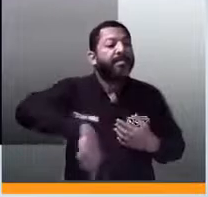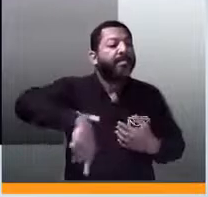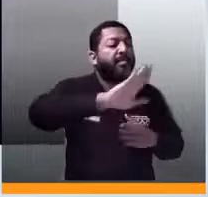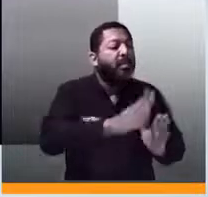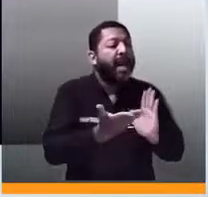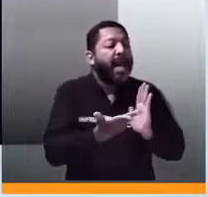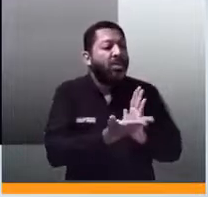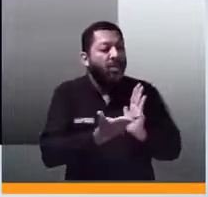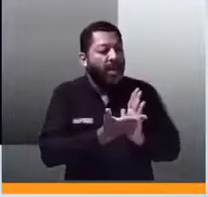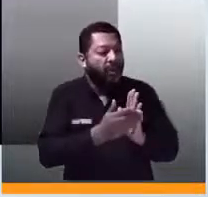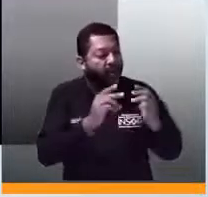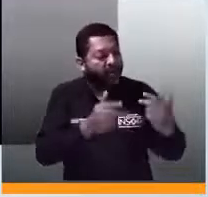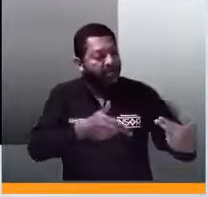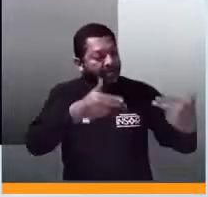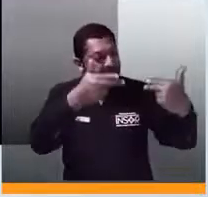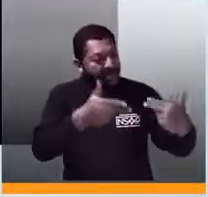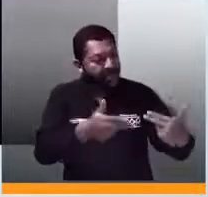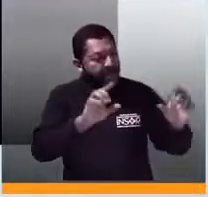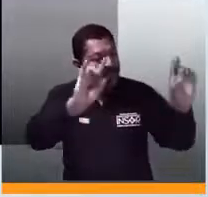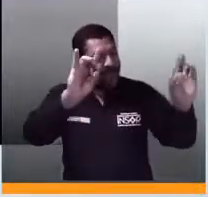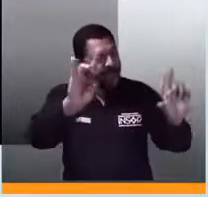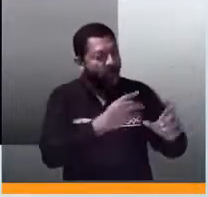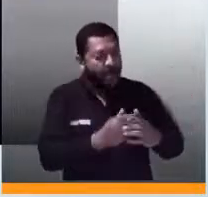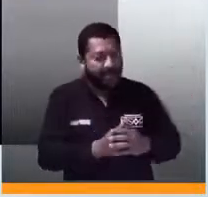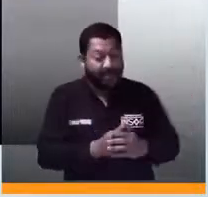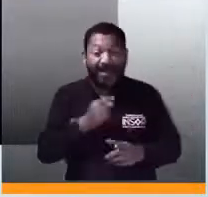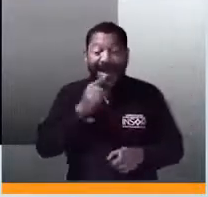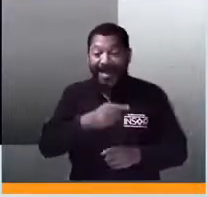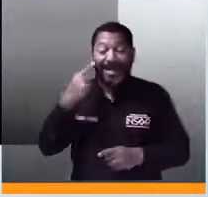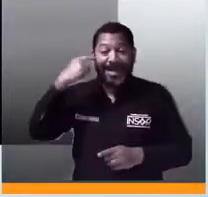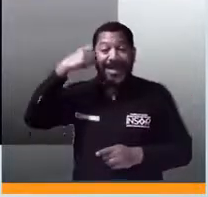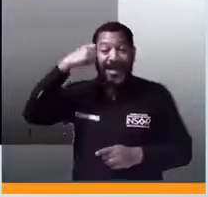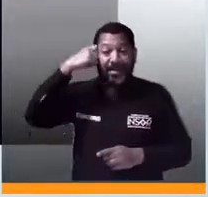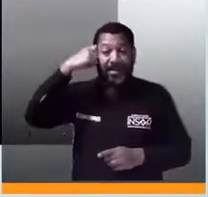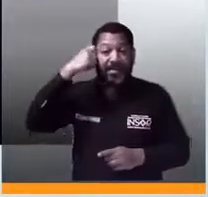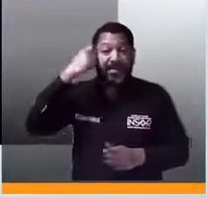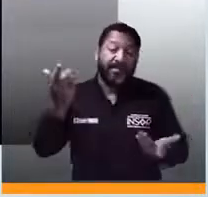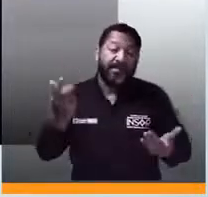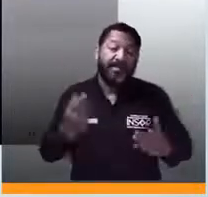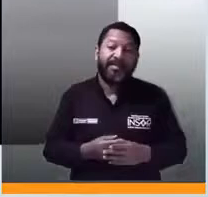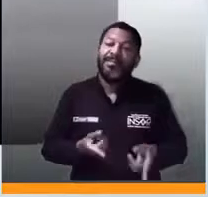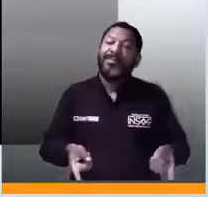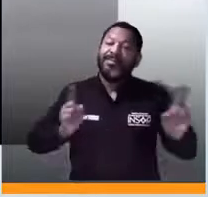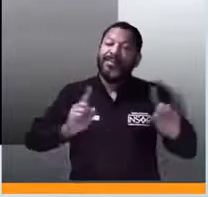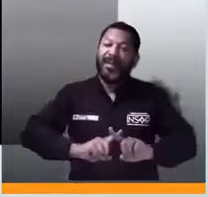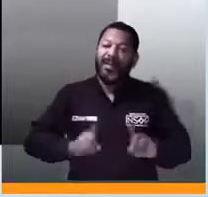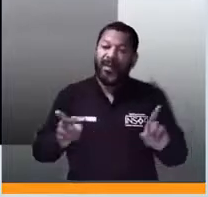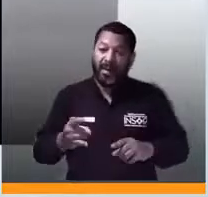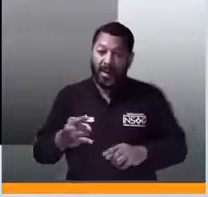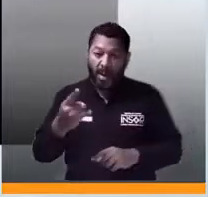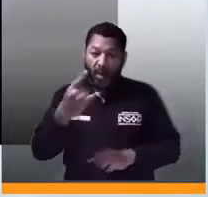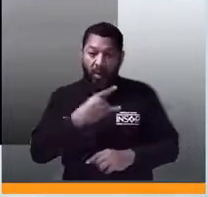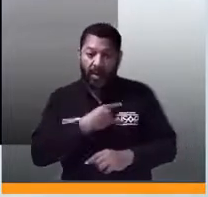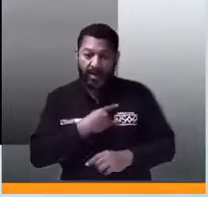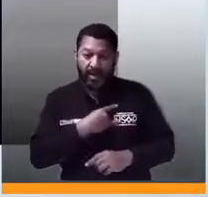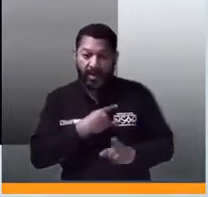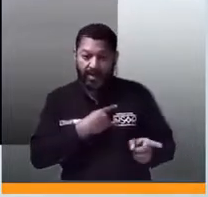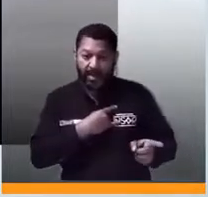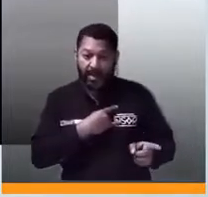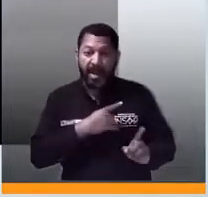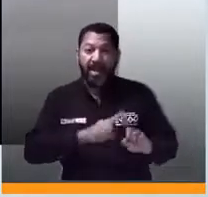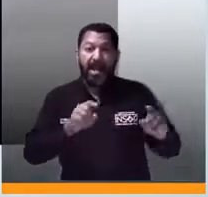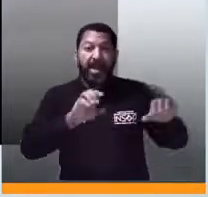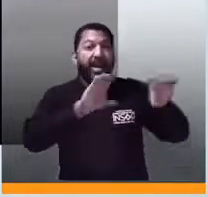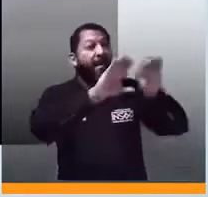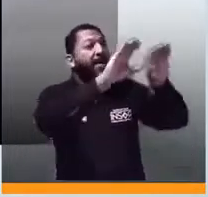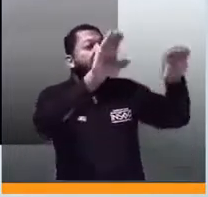remota. Y ese es el gran reto, cómo proyectamos, pero es también lo que nos diferencia a las universidades de una